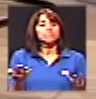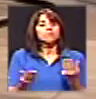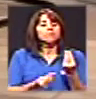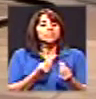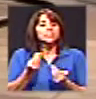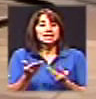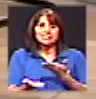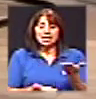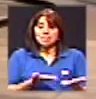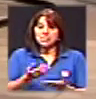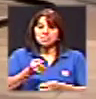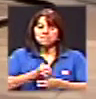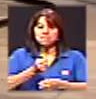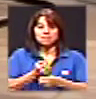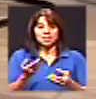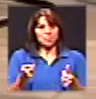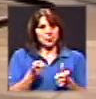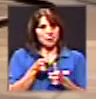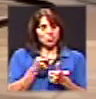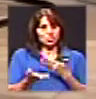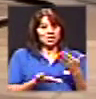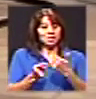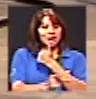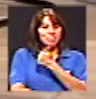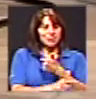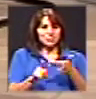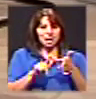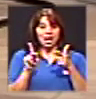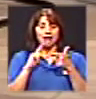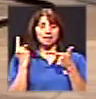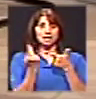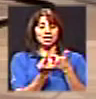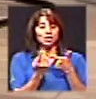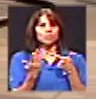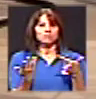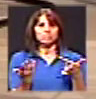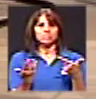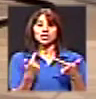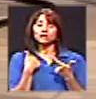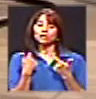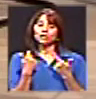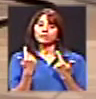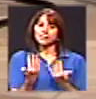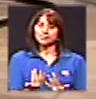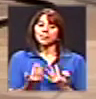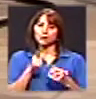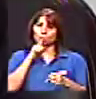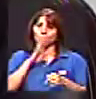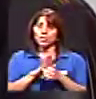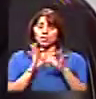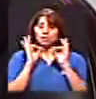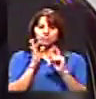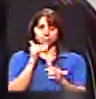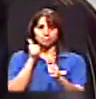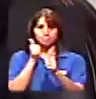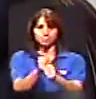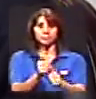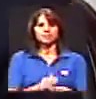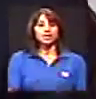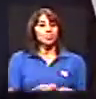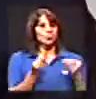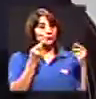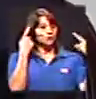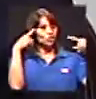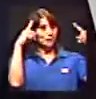fundamentalmente servir primero a la patria, luego al partido, es nuestro lema, y yo espero cumplirlo al pie de la letra. Pues muchos éxitos,